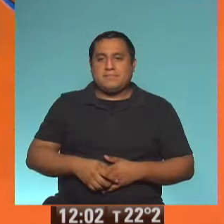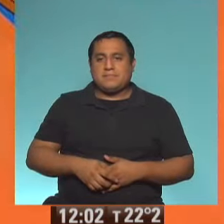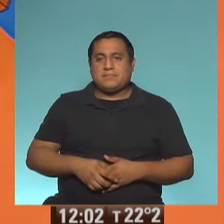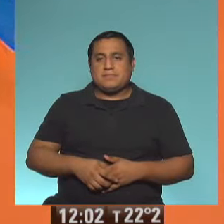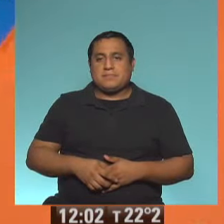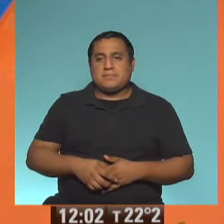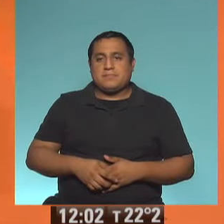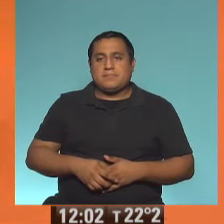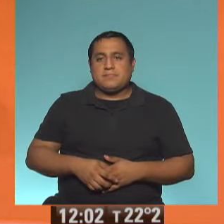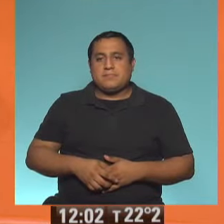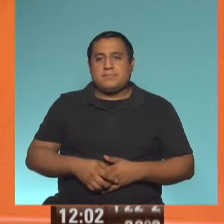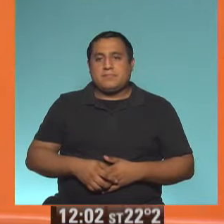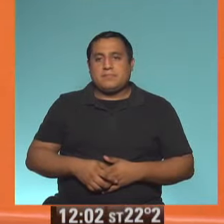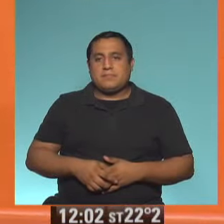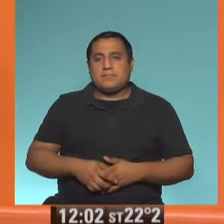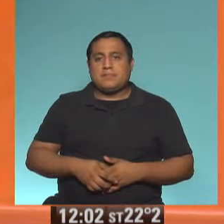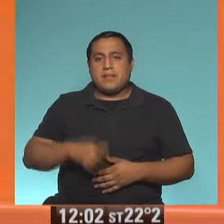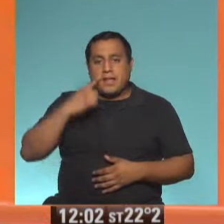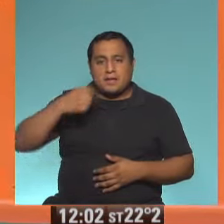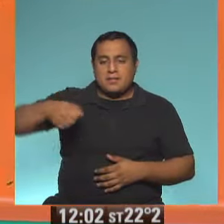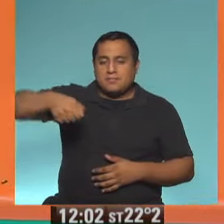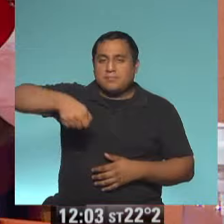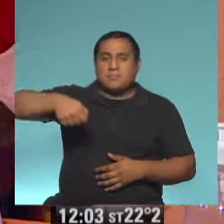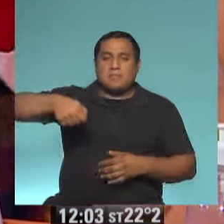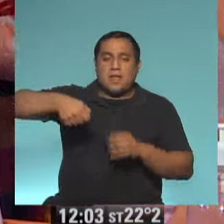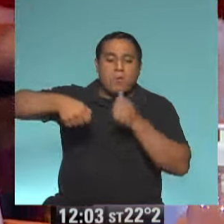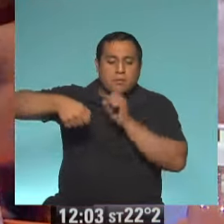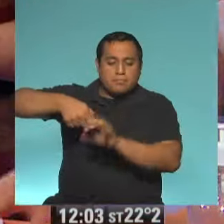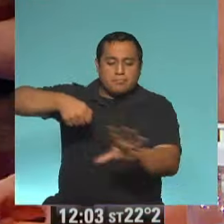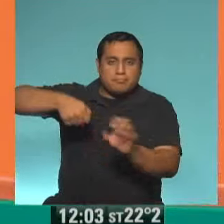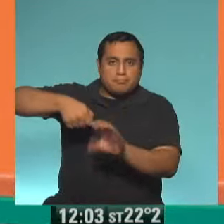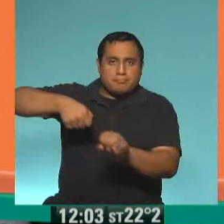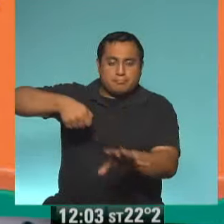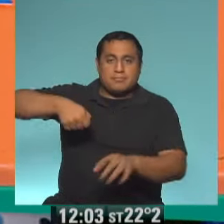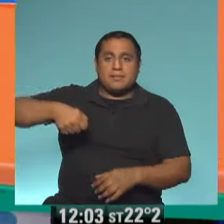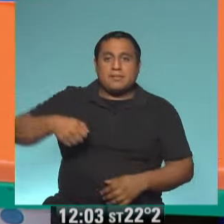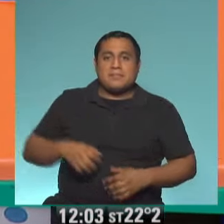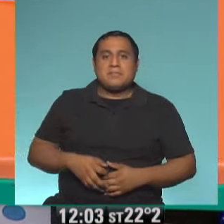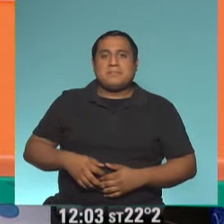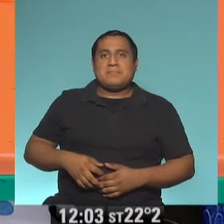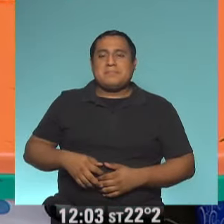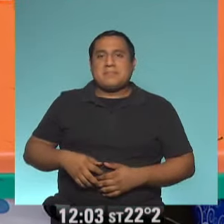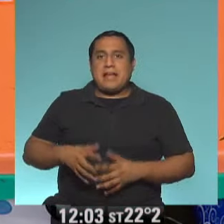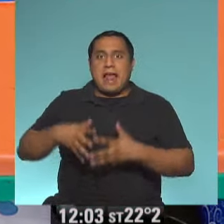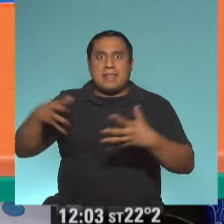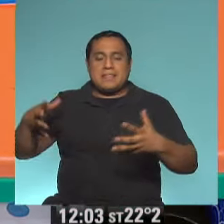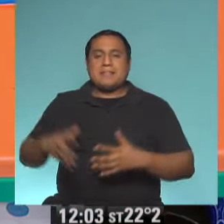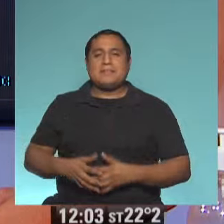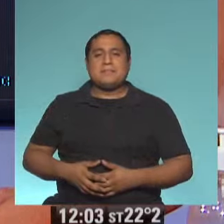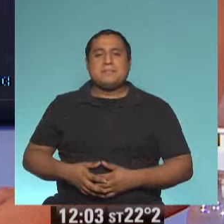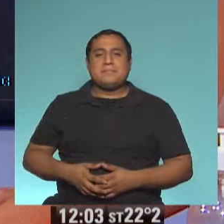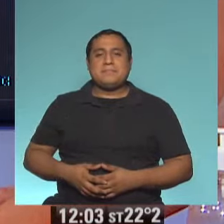acá yo tengo una regadorota, que es una regadera muy grande. Y yo